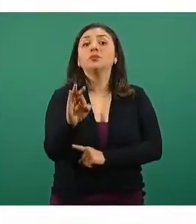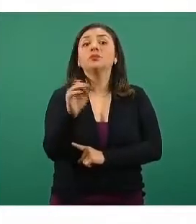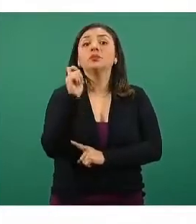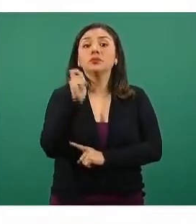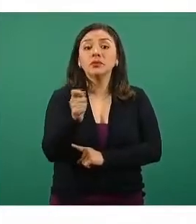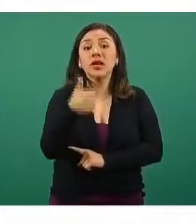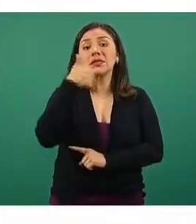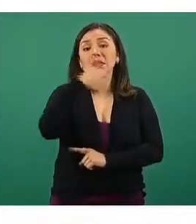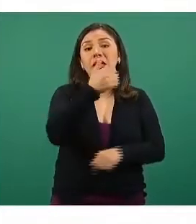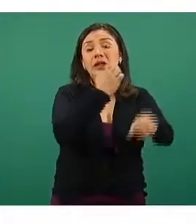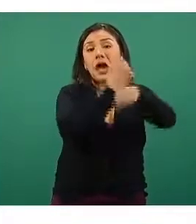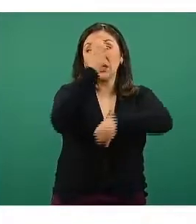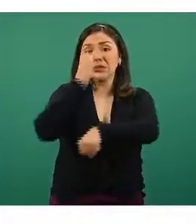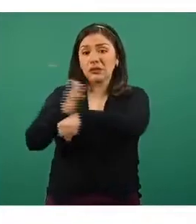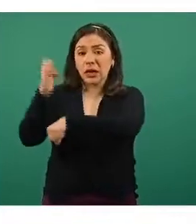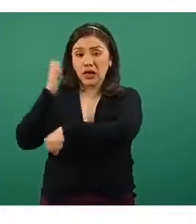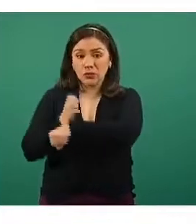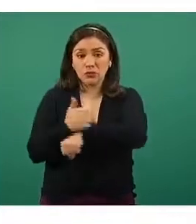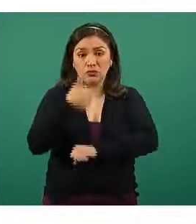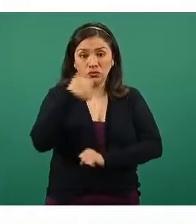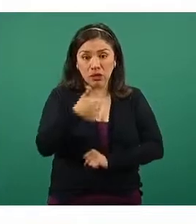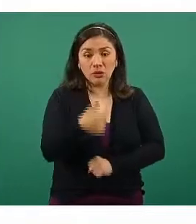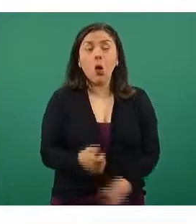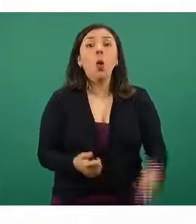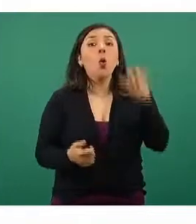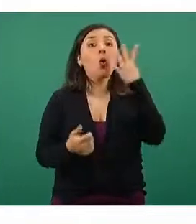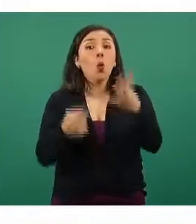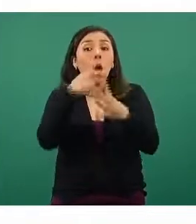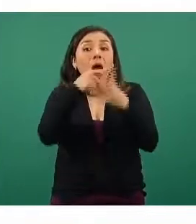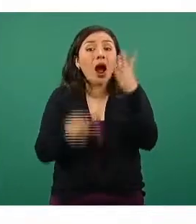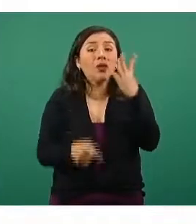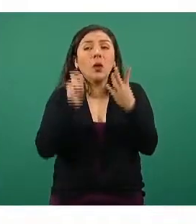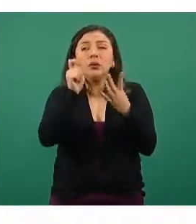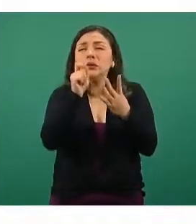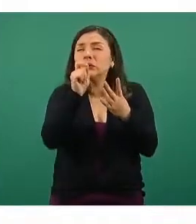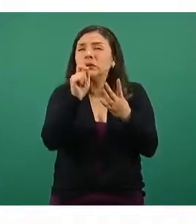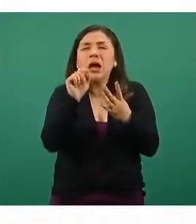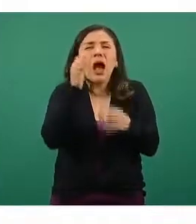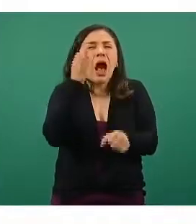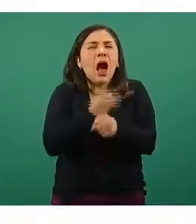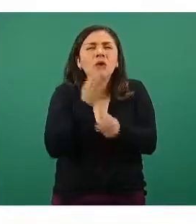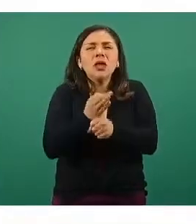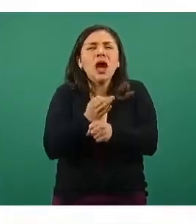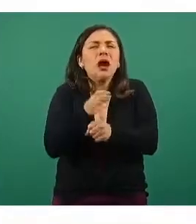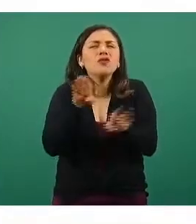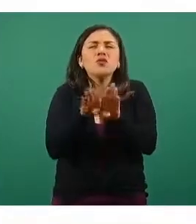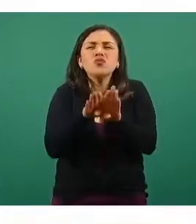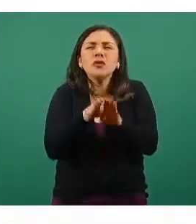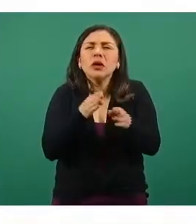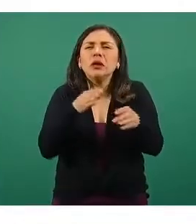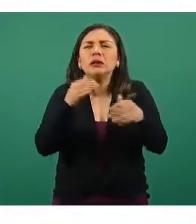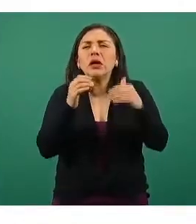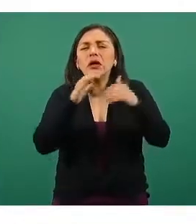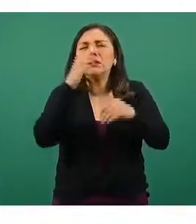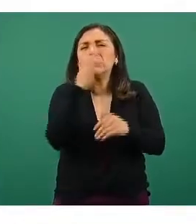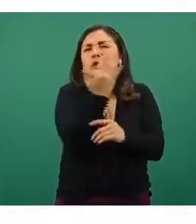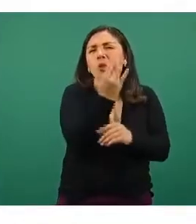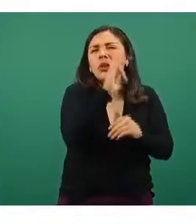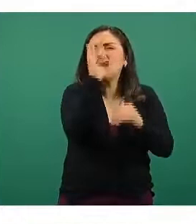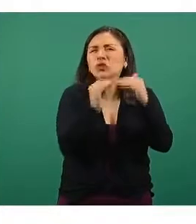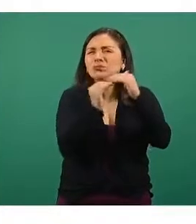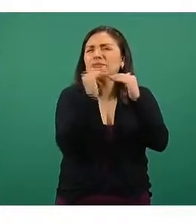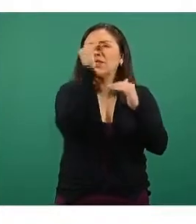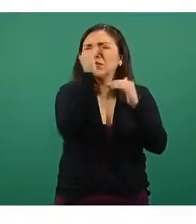altos, tenemos a 6 entidades, 4 de ellas apenas están cruzando este 50%, Tlaxcala de hecho en el